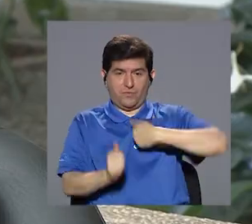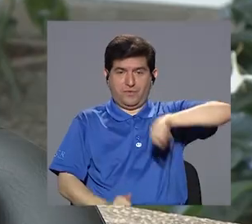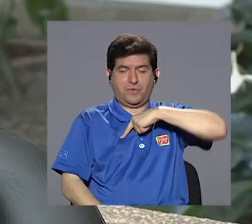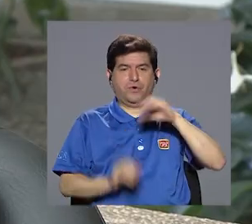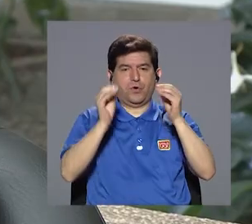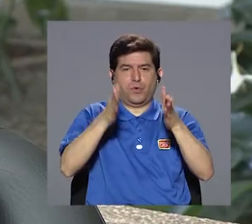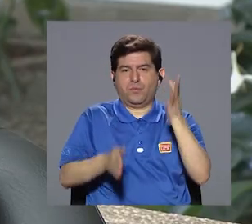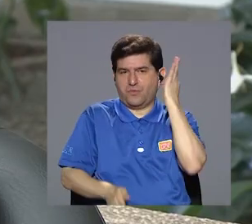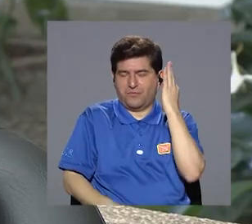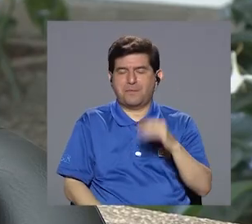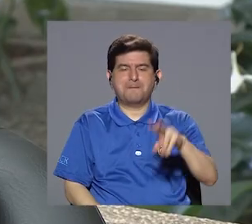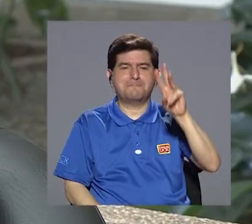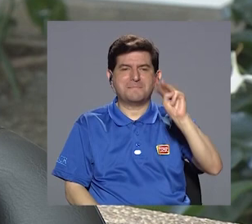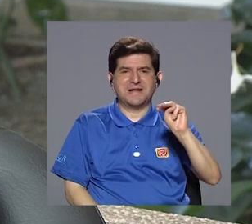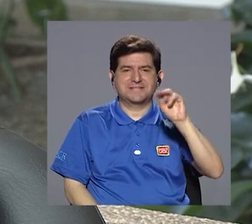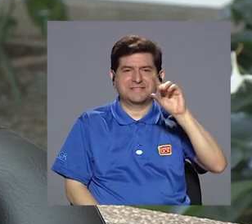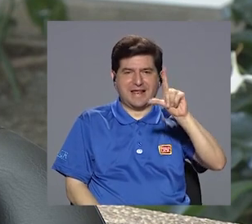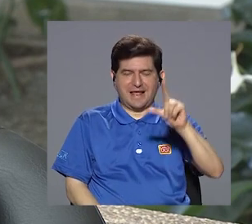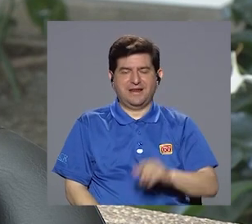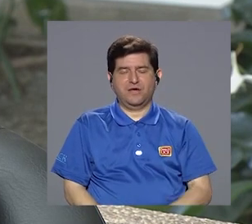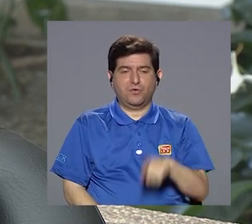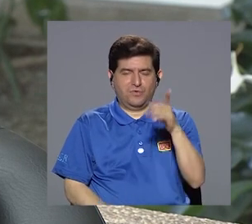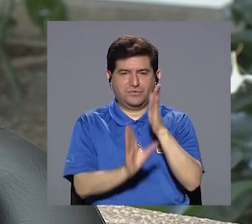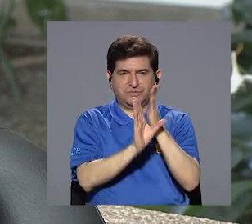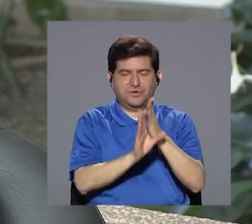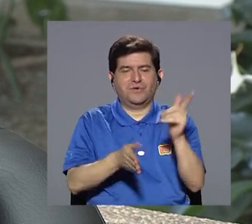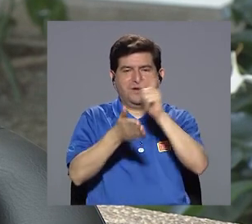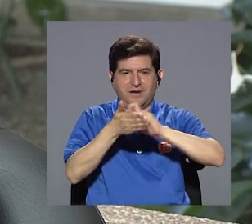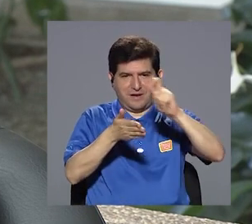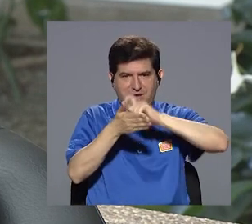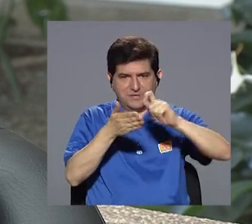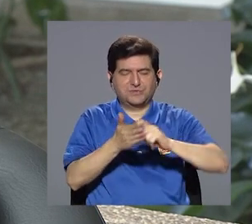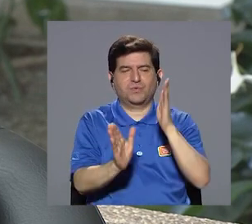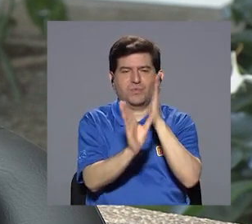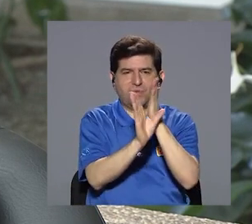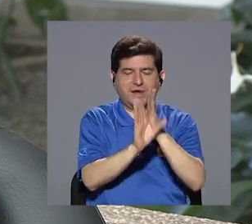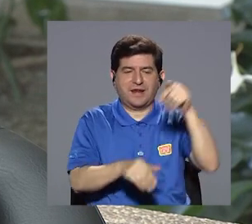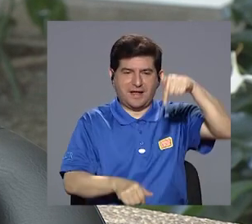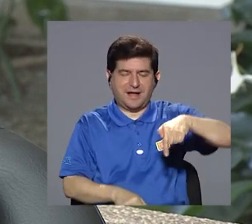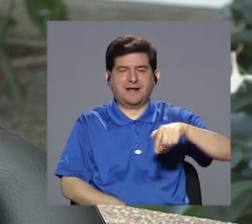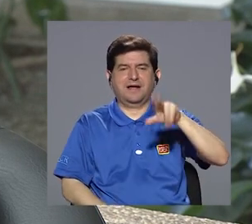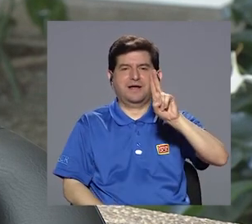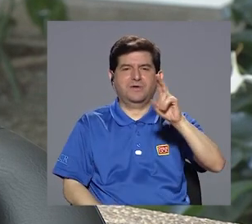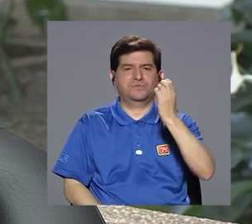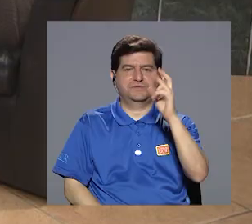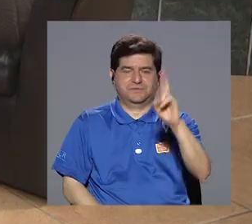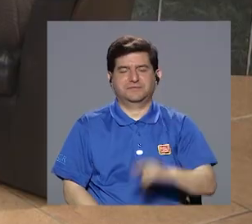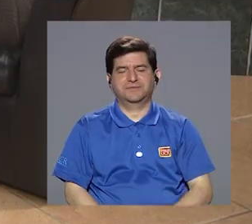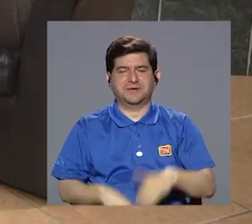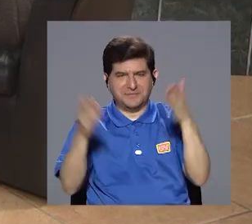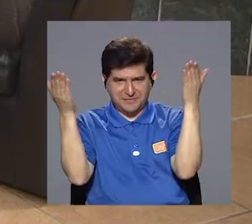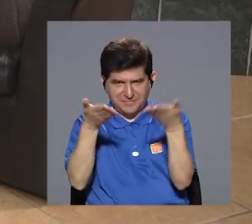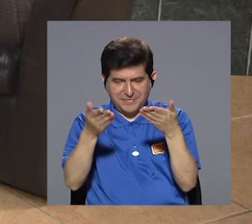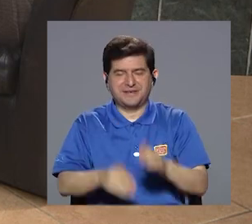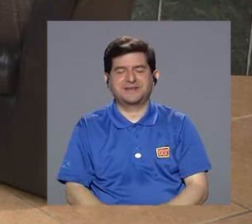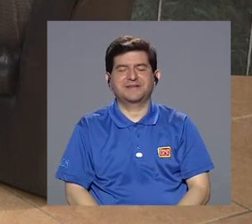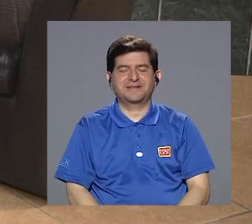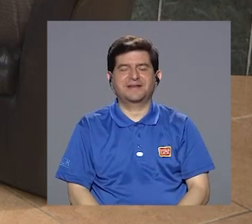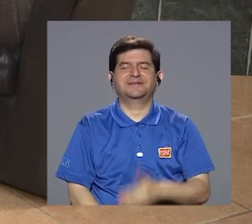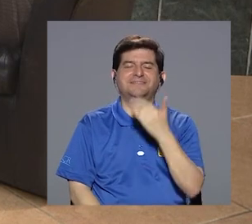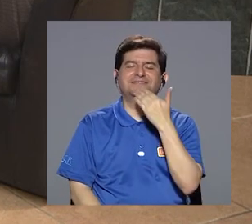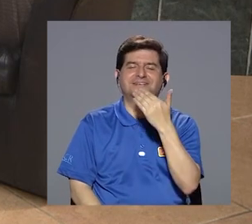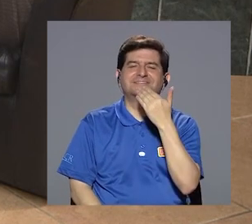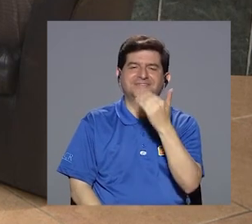nosotros la profesora Marcela León, ella es psicóloga de la Escuela de Psicología de acá de la Universidad de Costa Rica. Bienvenida. Muy buenos